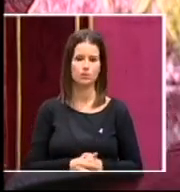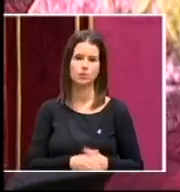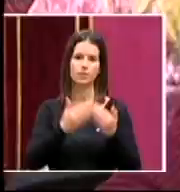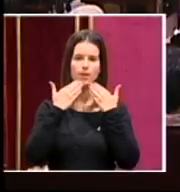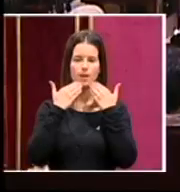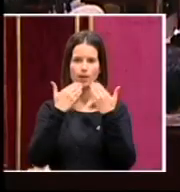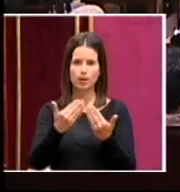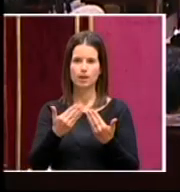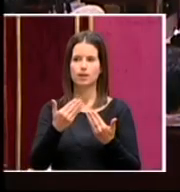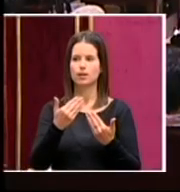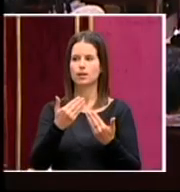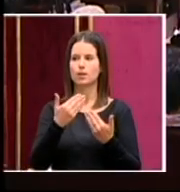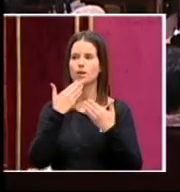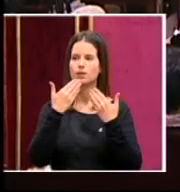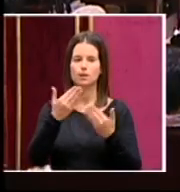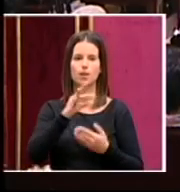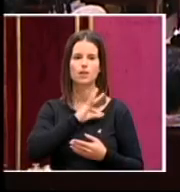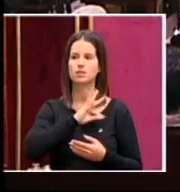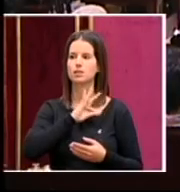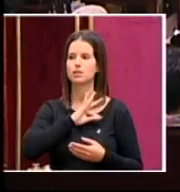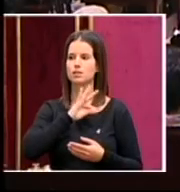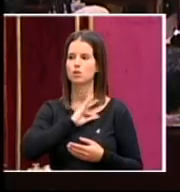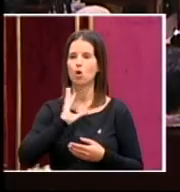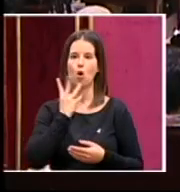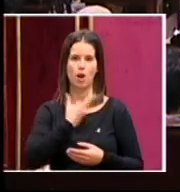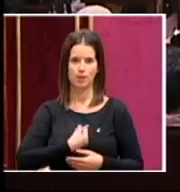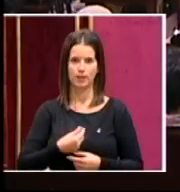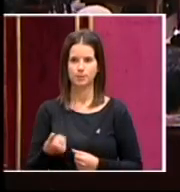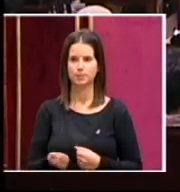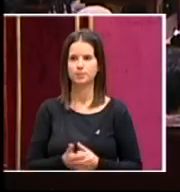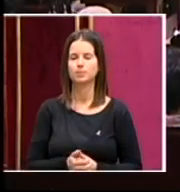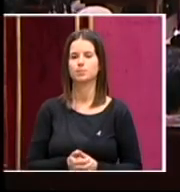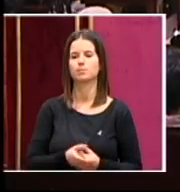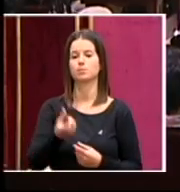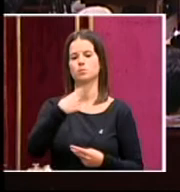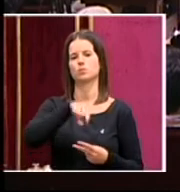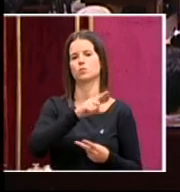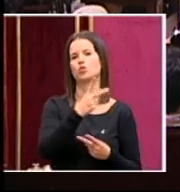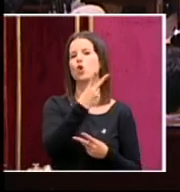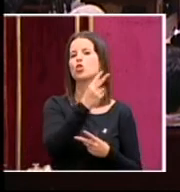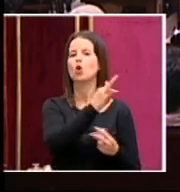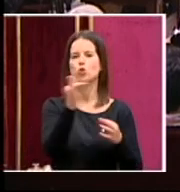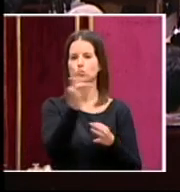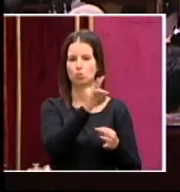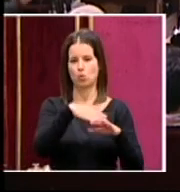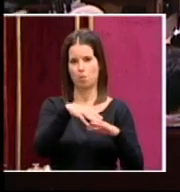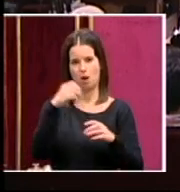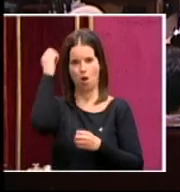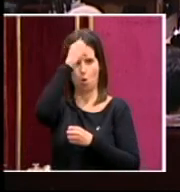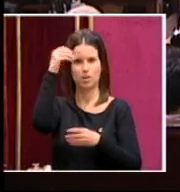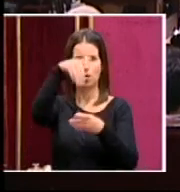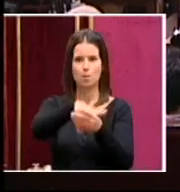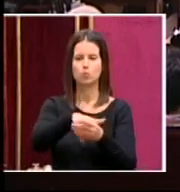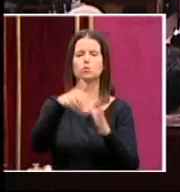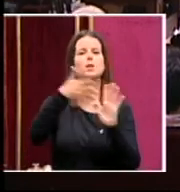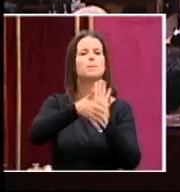Gracias, señora Gutiérrez. Señor Olivares, tiene la palabra. Como tenemos dos turnos para posicionar nuestro voto y explicar por